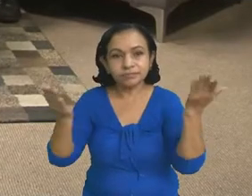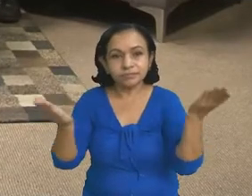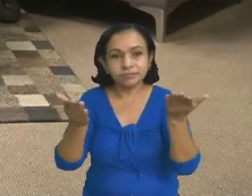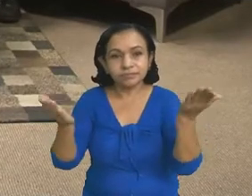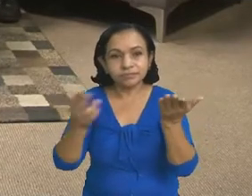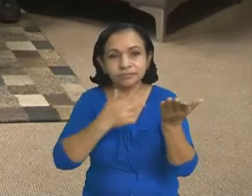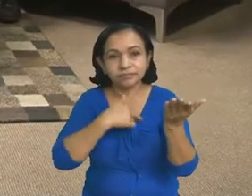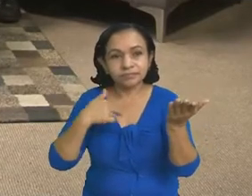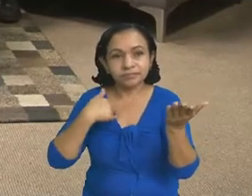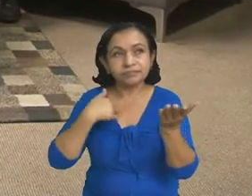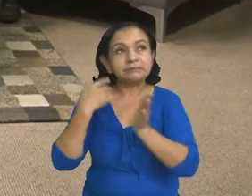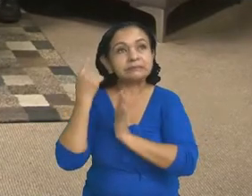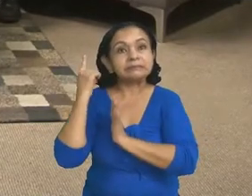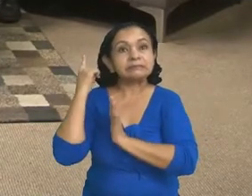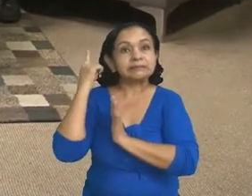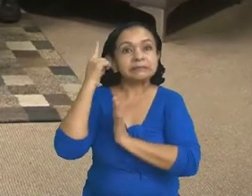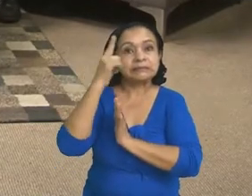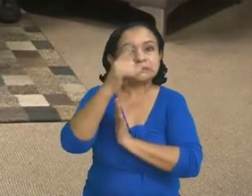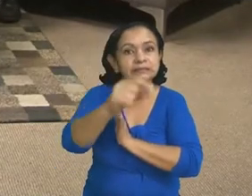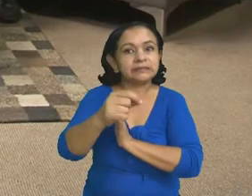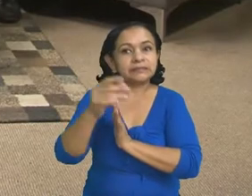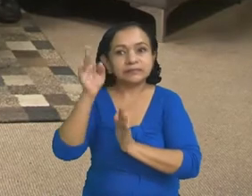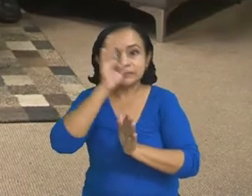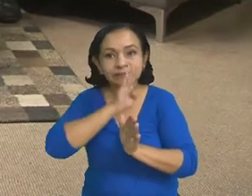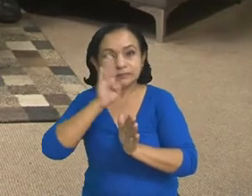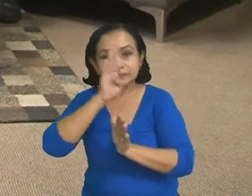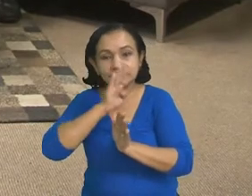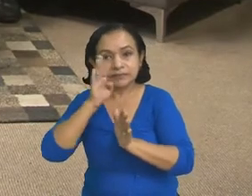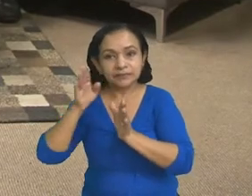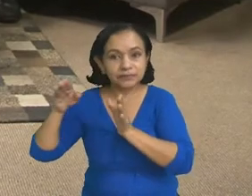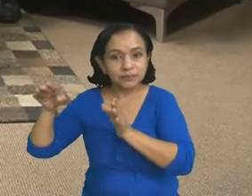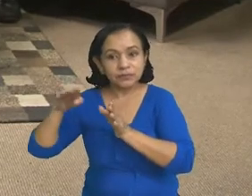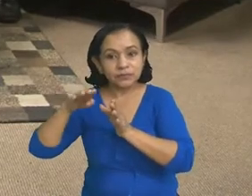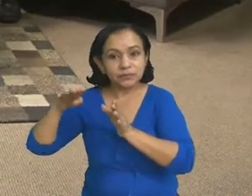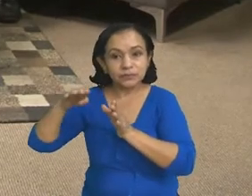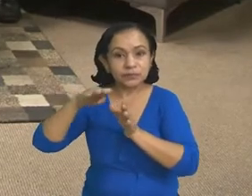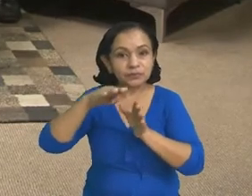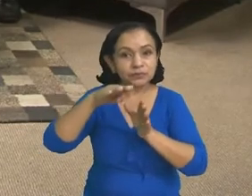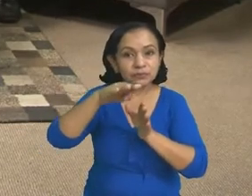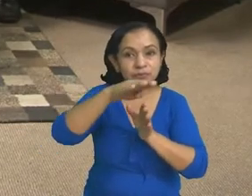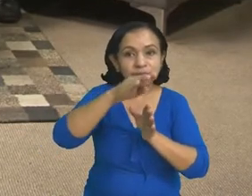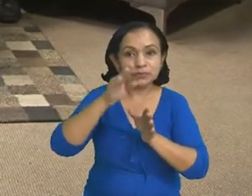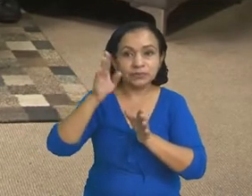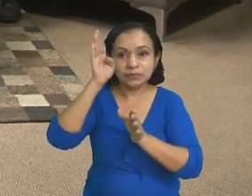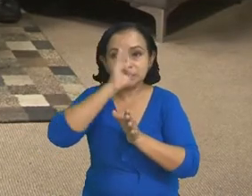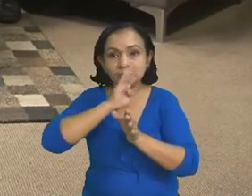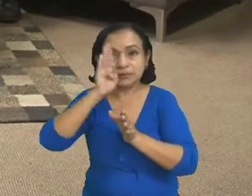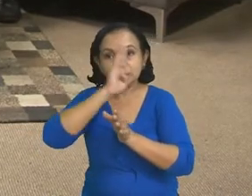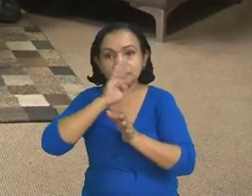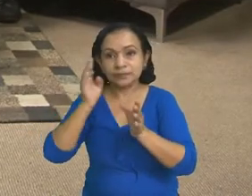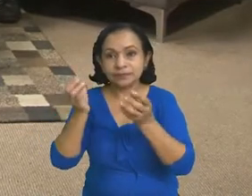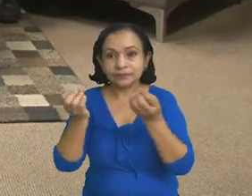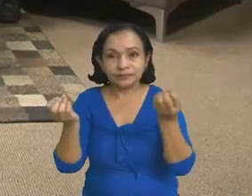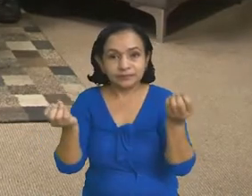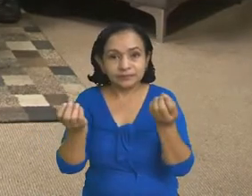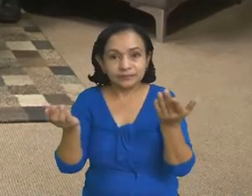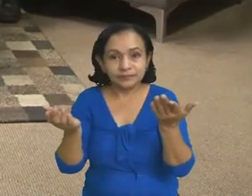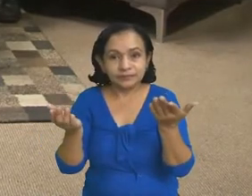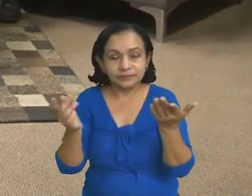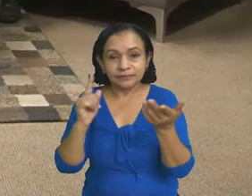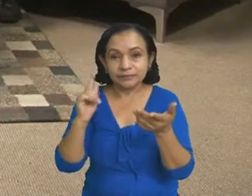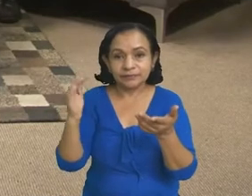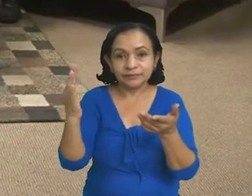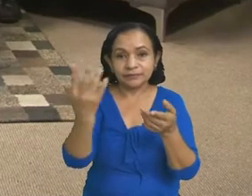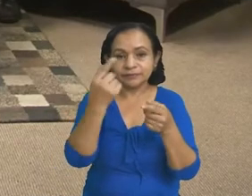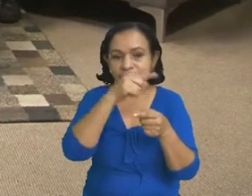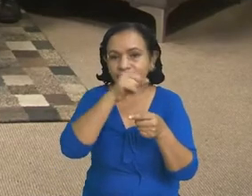Entonces, y vaya, que está largo, ¿no? Sí, llevar ese transformador, y como un transformador grande, no tenemos tampoco en todos lados, ¿verdad?